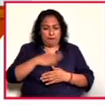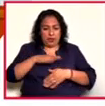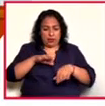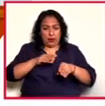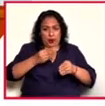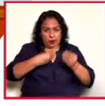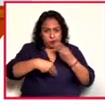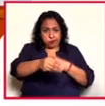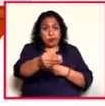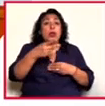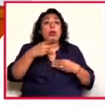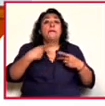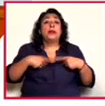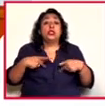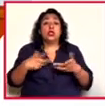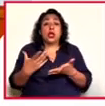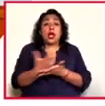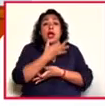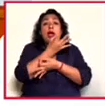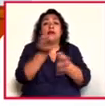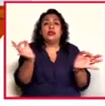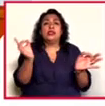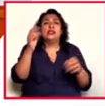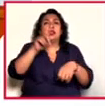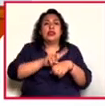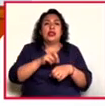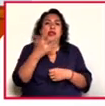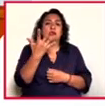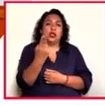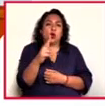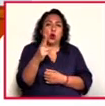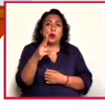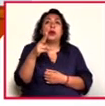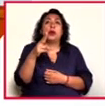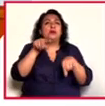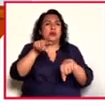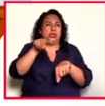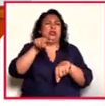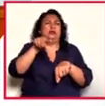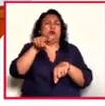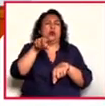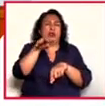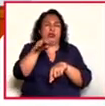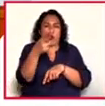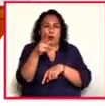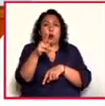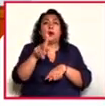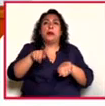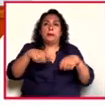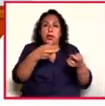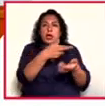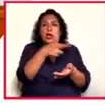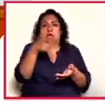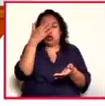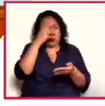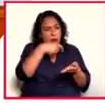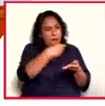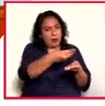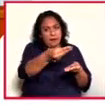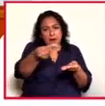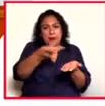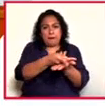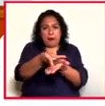Los ganadores se darán a conocer el 5 de noviembre y el 19 del mismo mes se entregarán los reconocimientos.